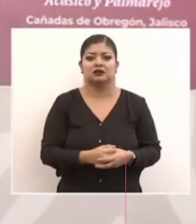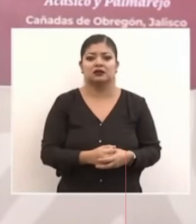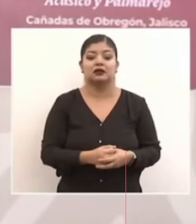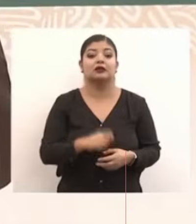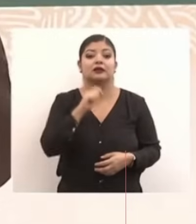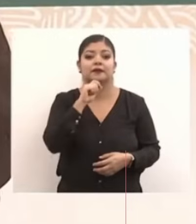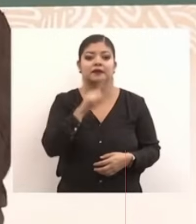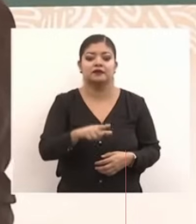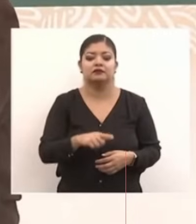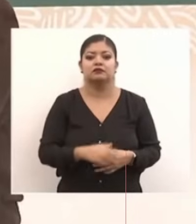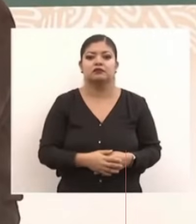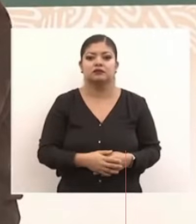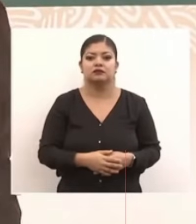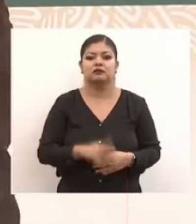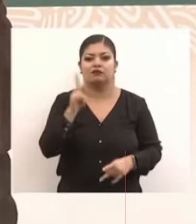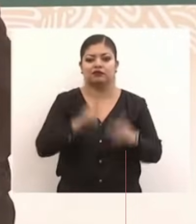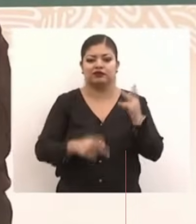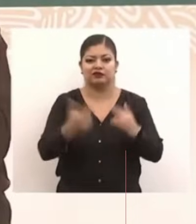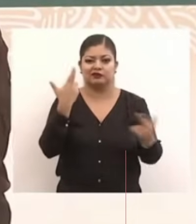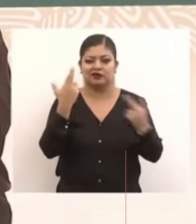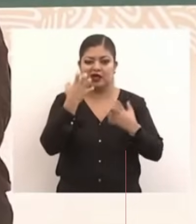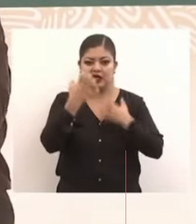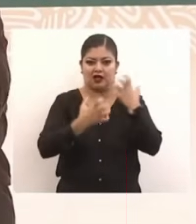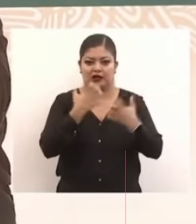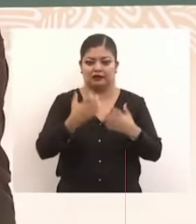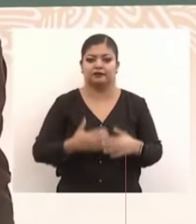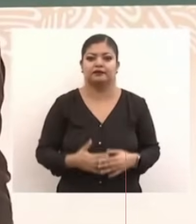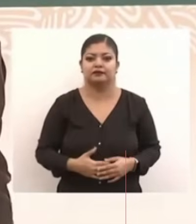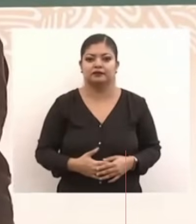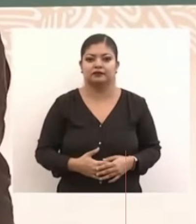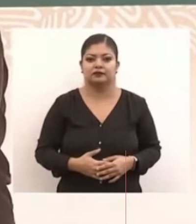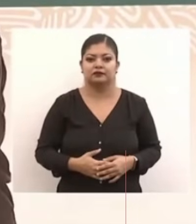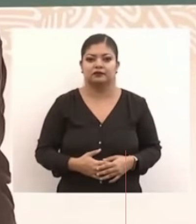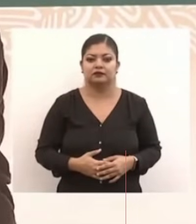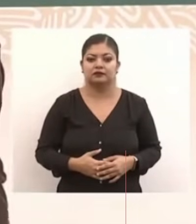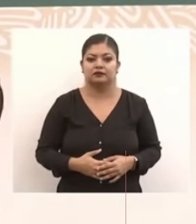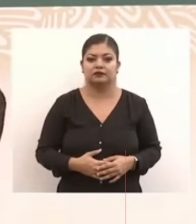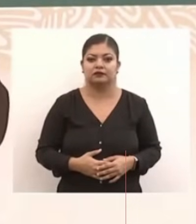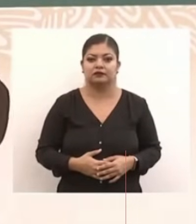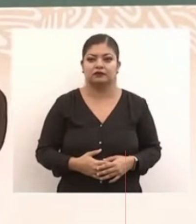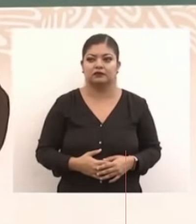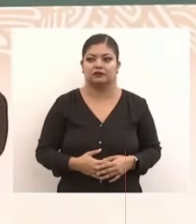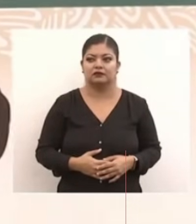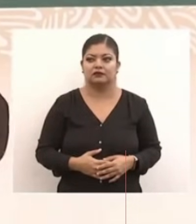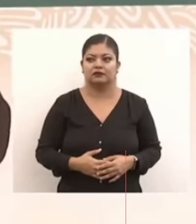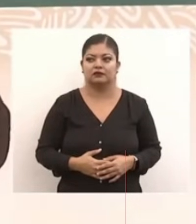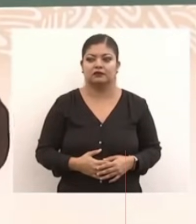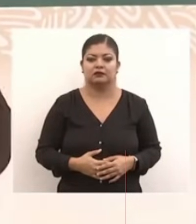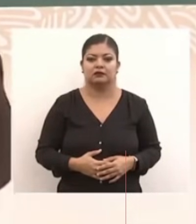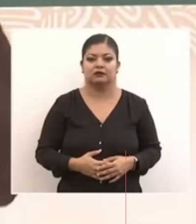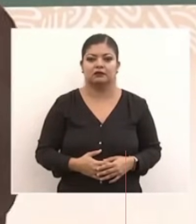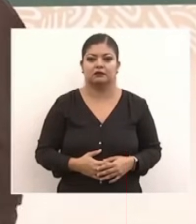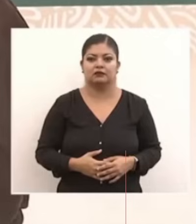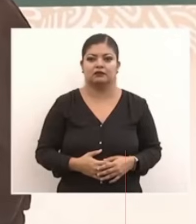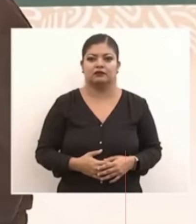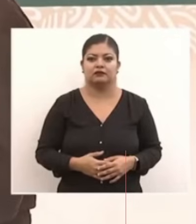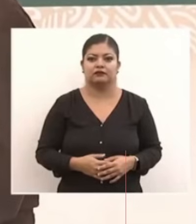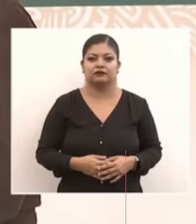casi 11.000 millones en poder garantizar la potabilización, la distribución y el programa de reuso de agua más grande que hoy hay en el